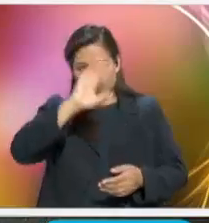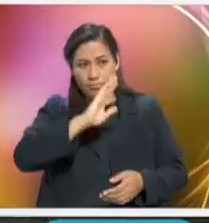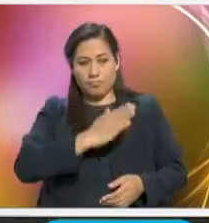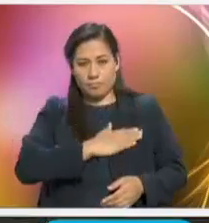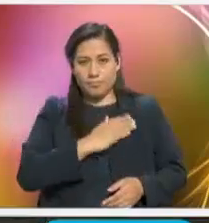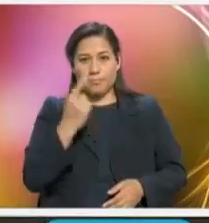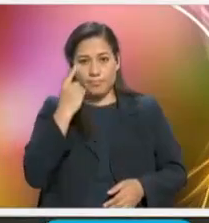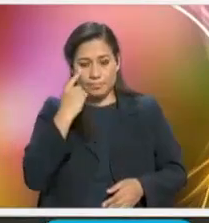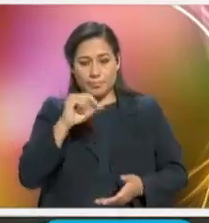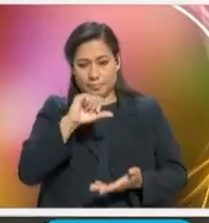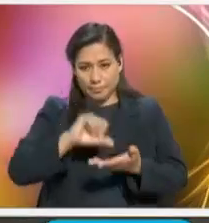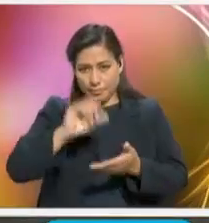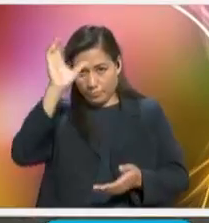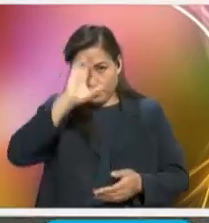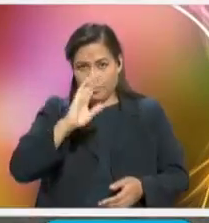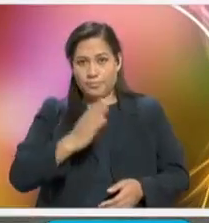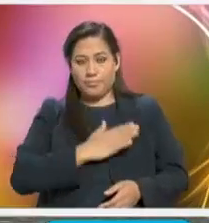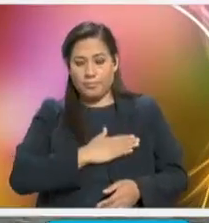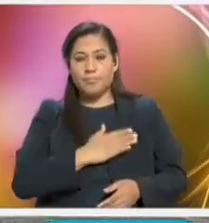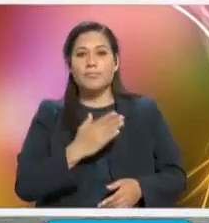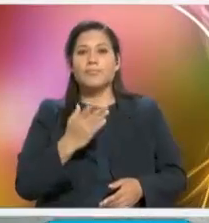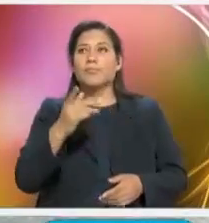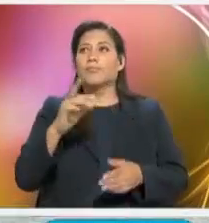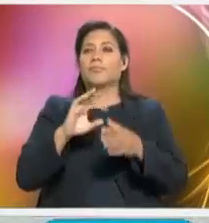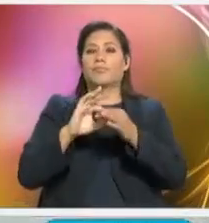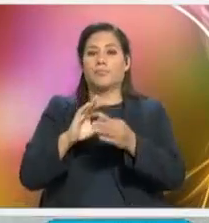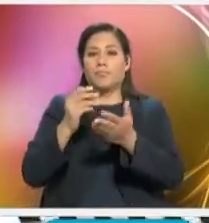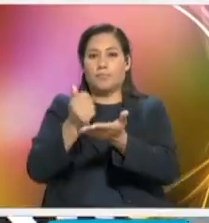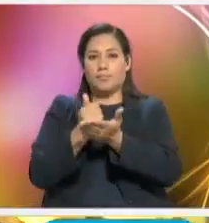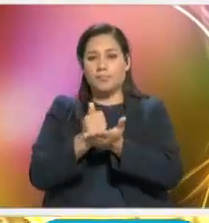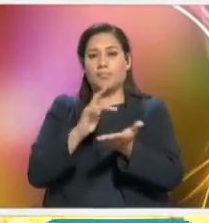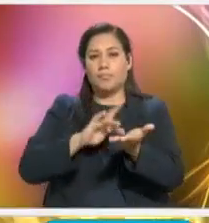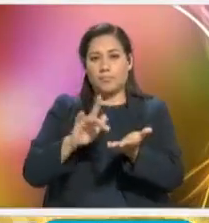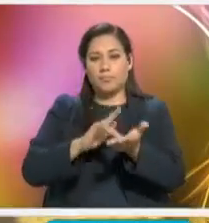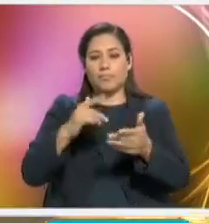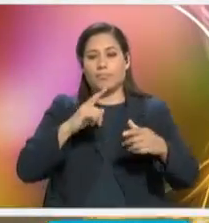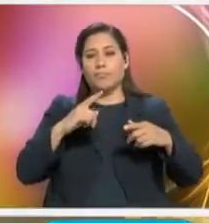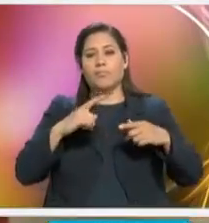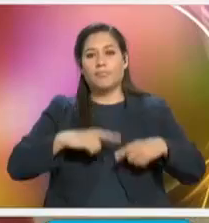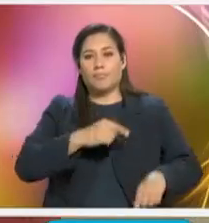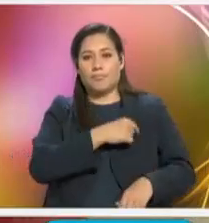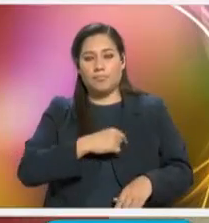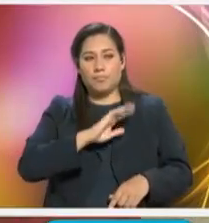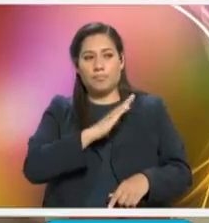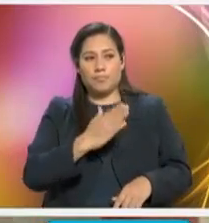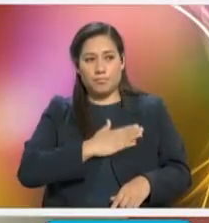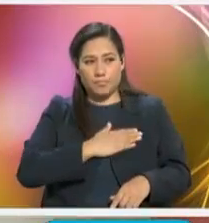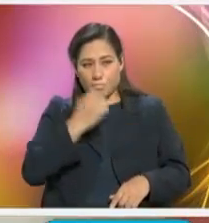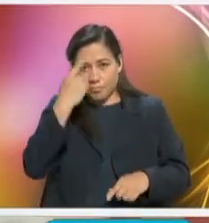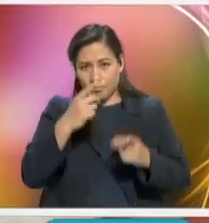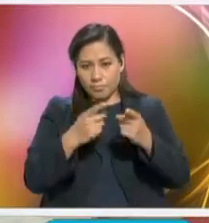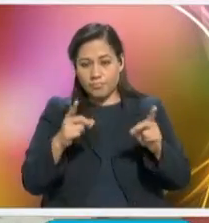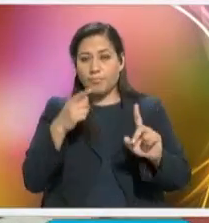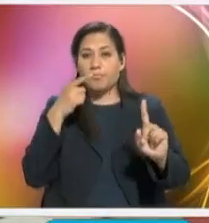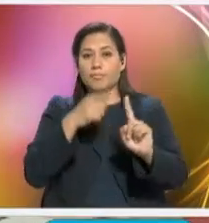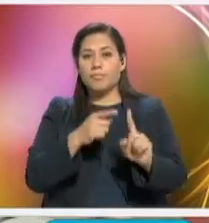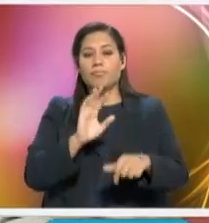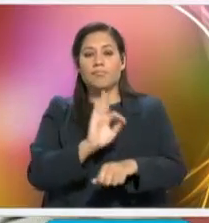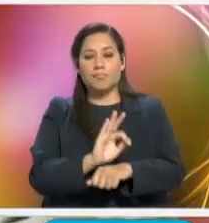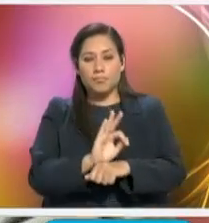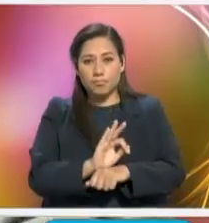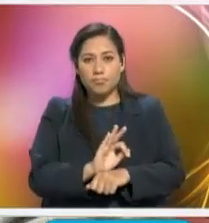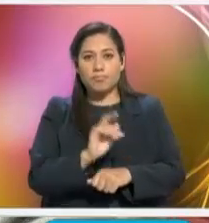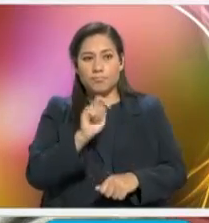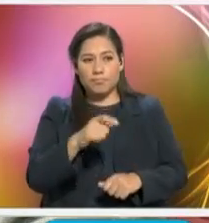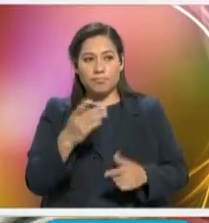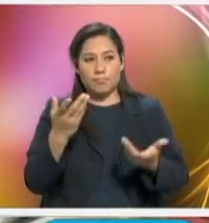mira, el Centro Cultural de España depende de la Agencia Española de Cooperación Internacional para el Desarrollo y tiene como objetivo fundamental fortalecer el papel